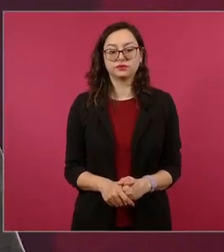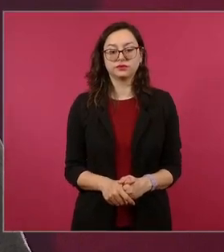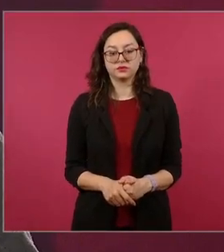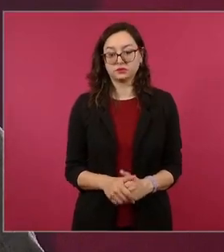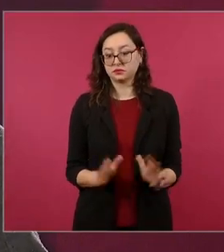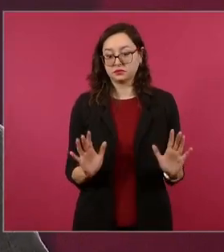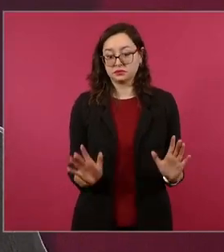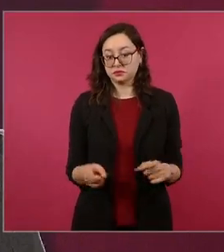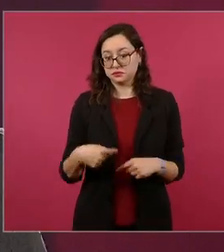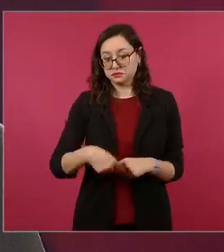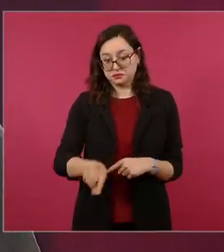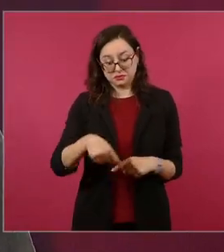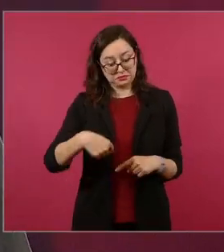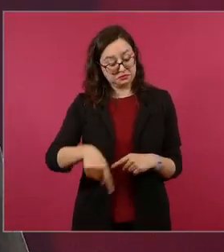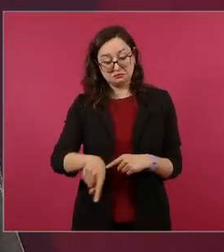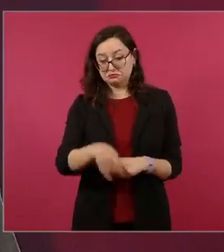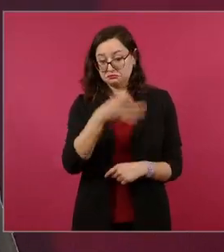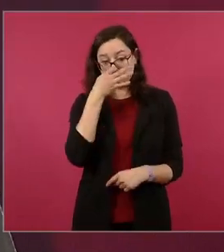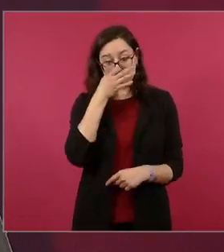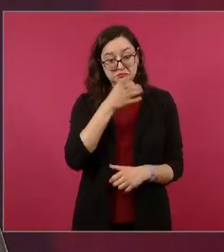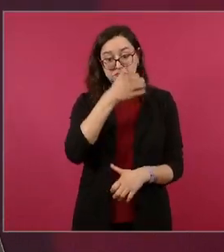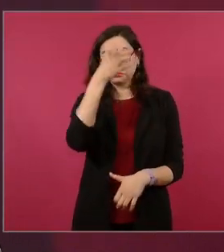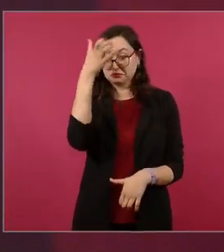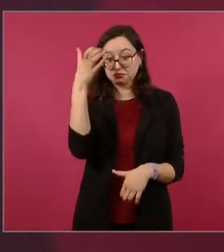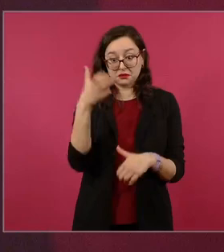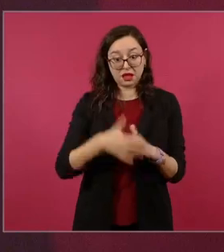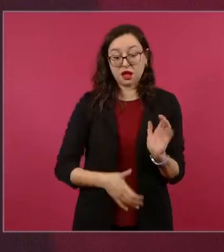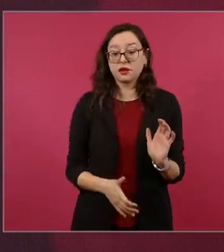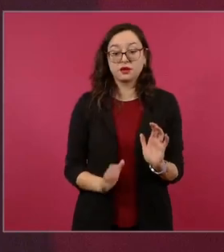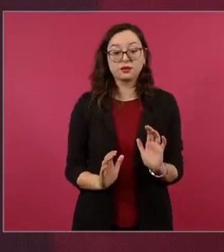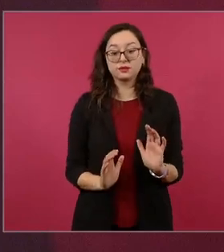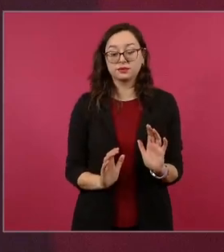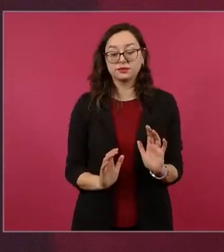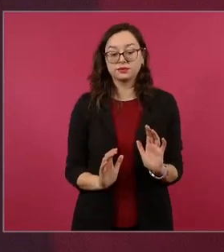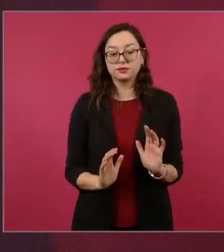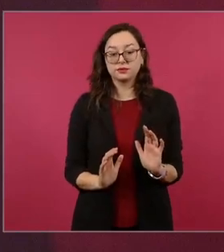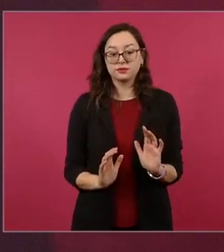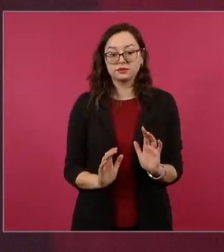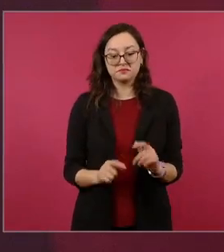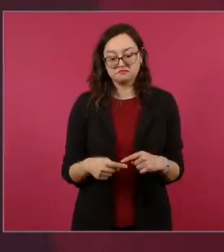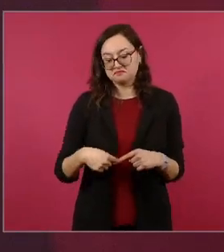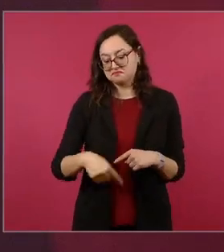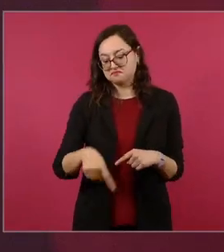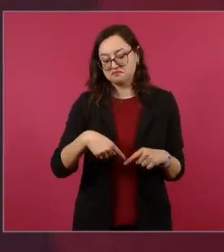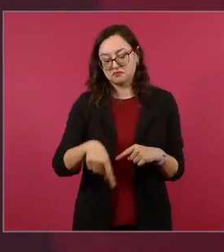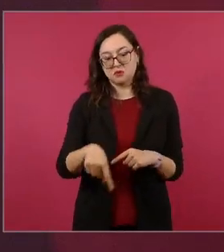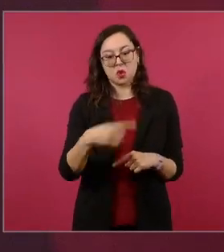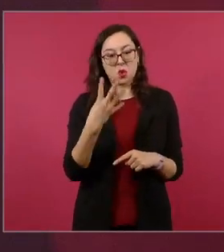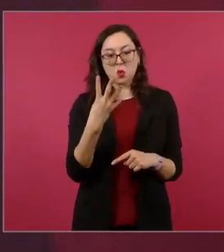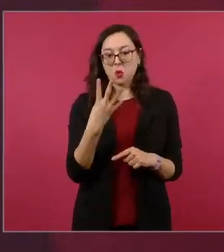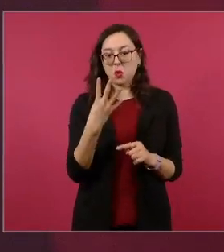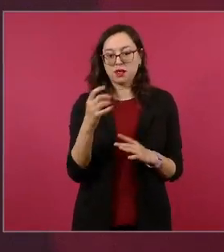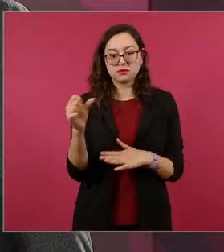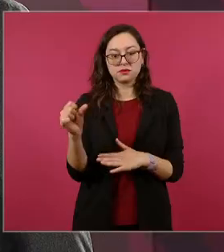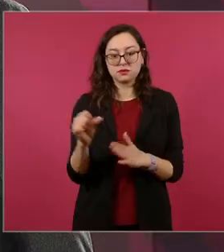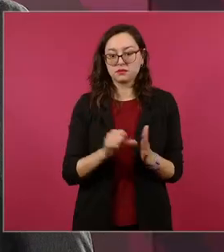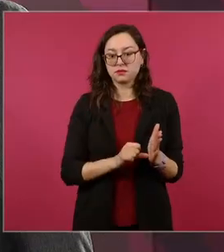a terminar en estos menos de 4 meses que me quedan,